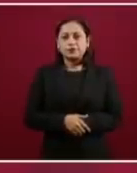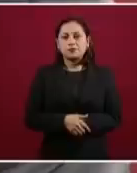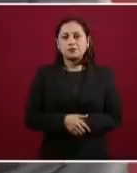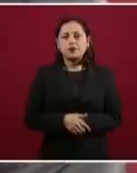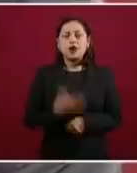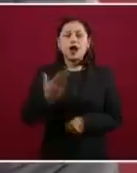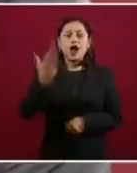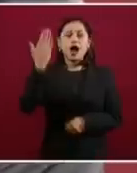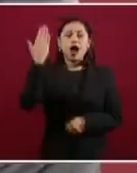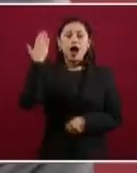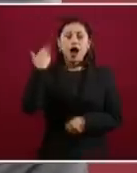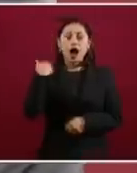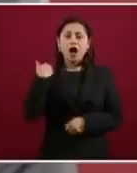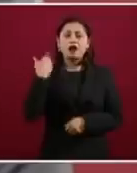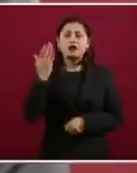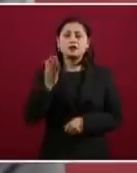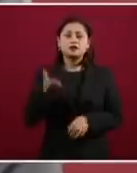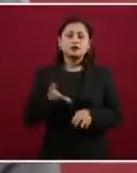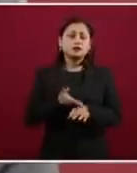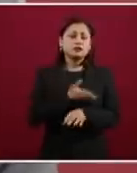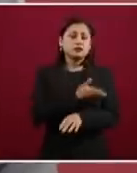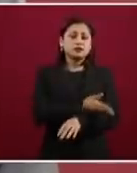sacaba dinero del presupuesto